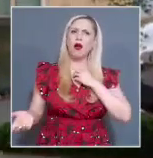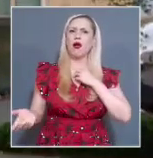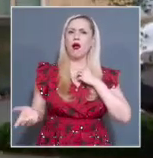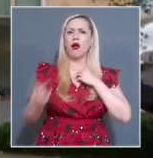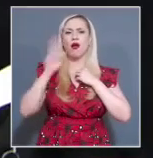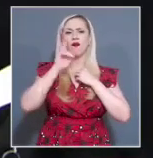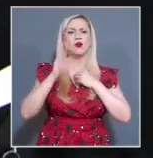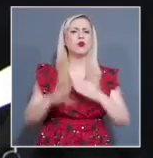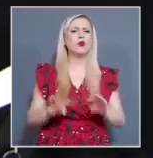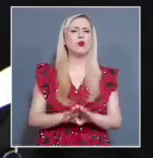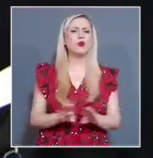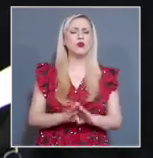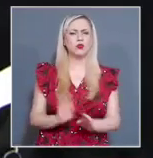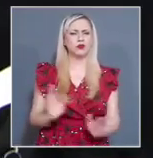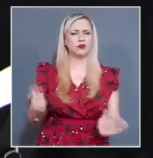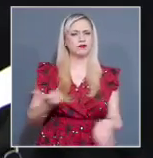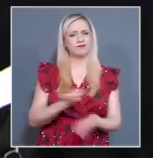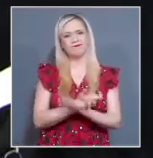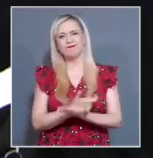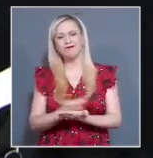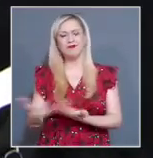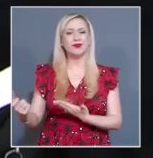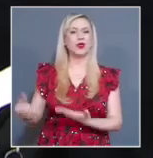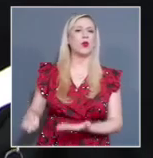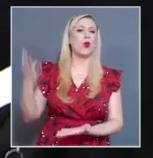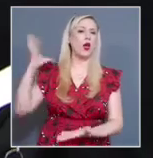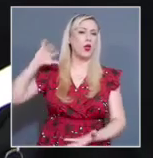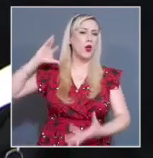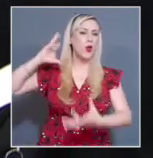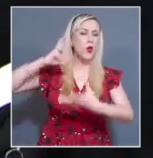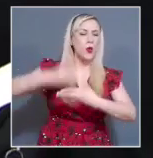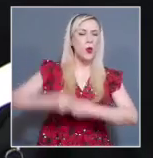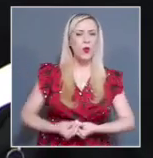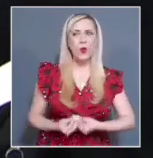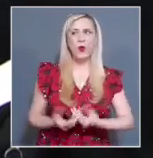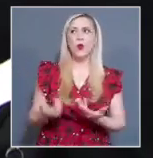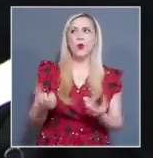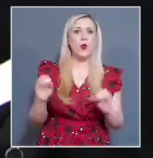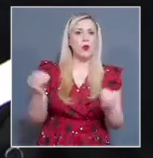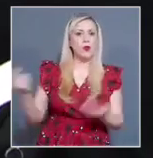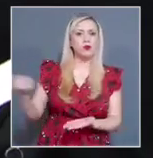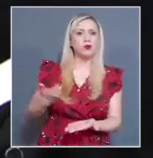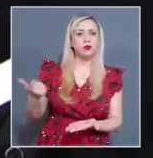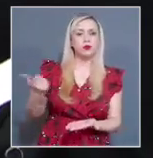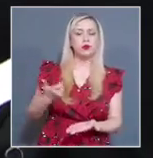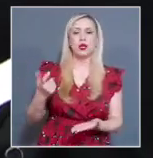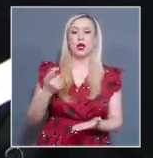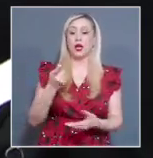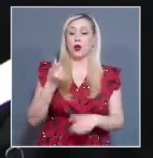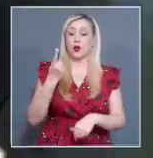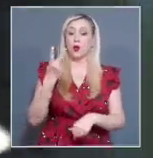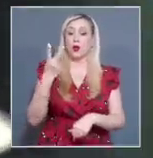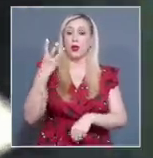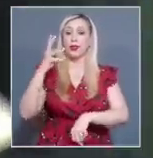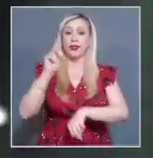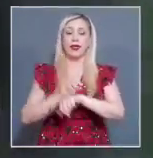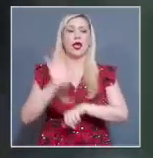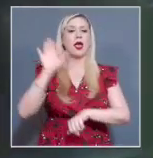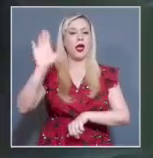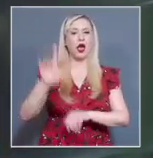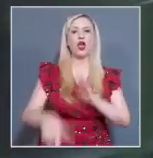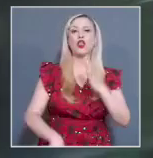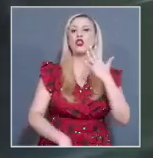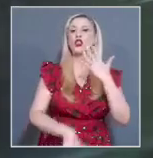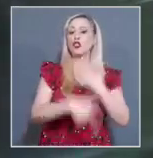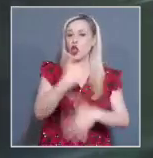al pago de salarios vencidos resulta innecesario determinar el número de días que comprenden los 12 meses aludidos, pues el